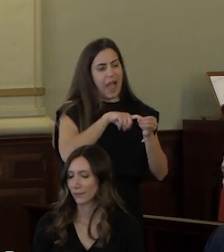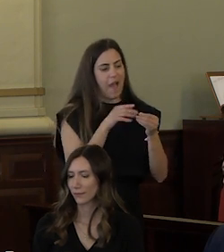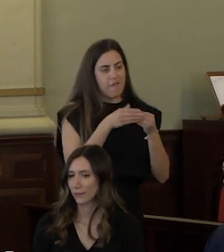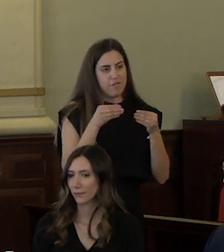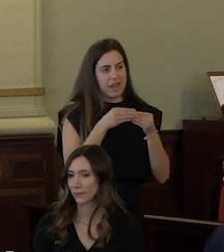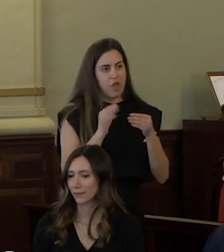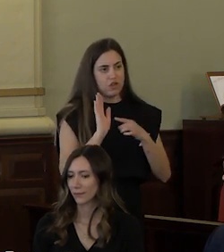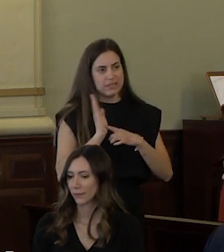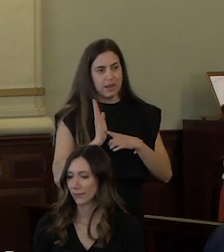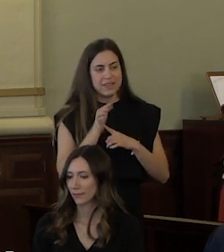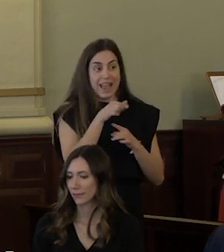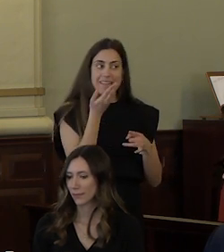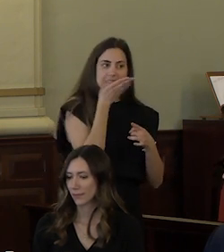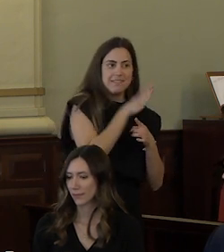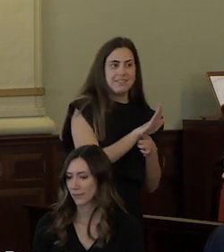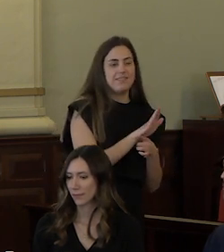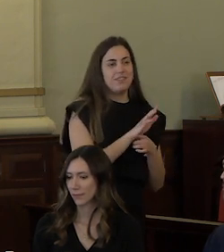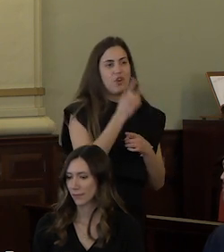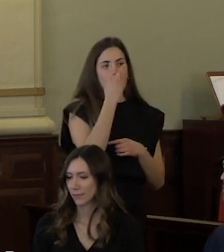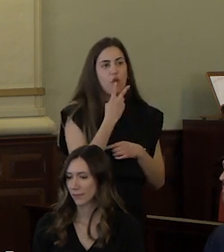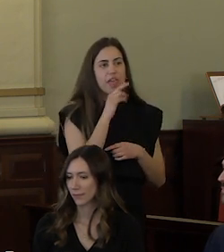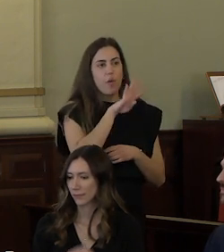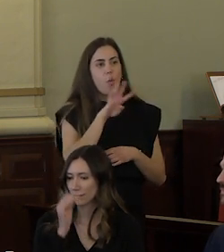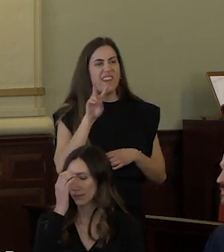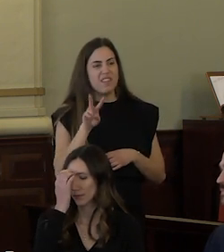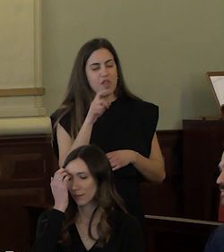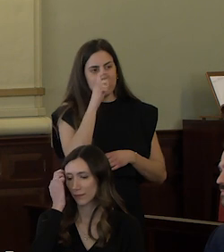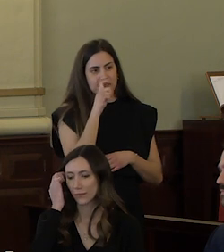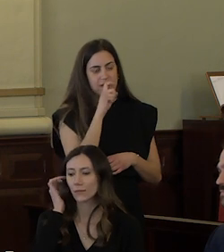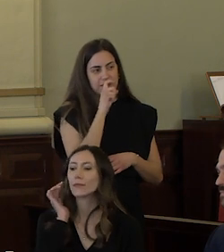Mancha. La ONCE se rige desde hace 42 años,